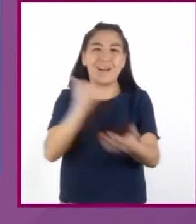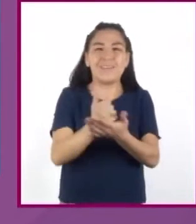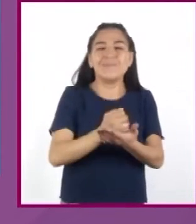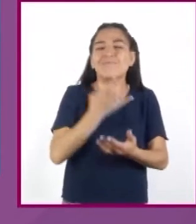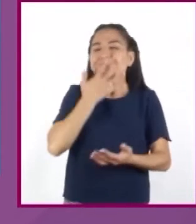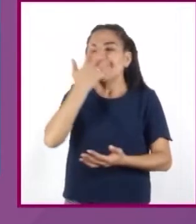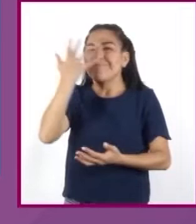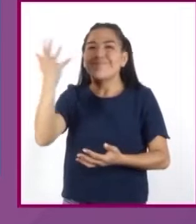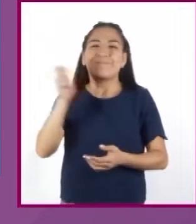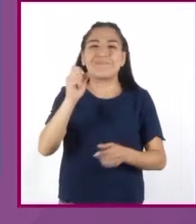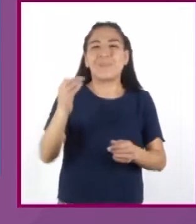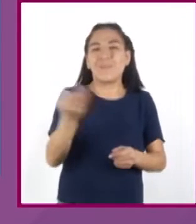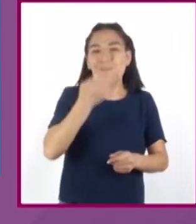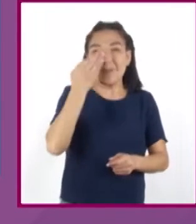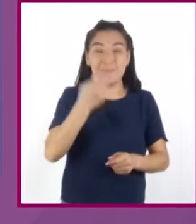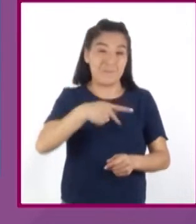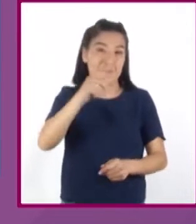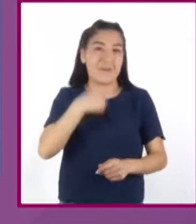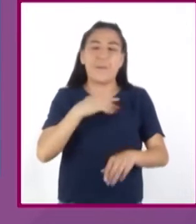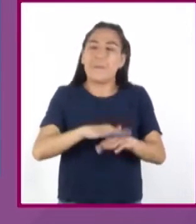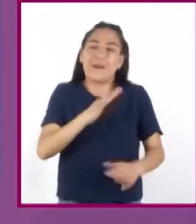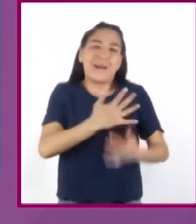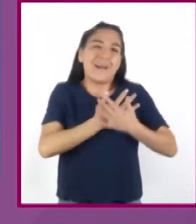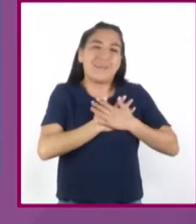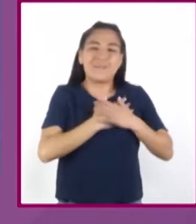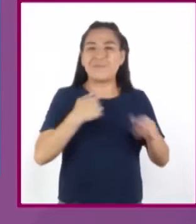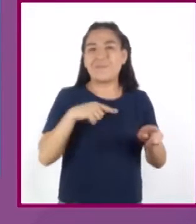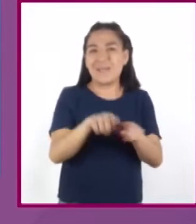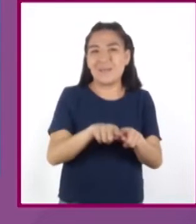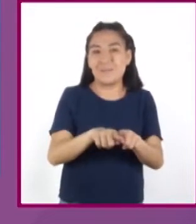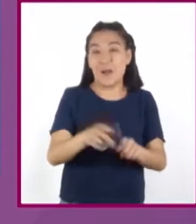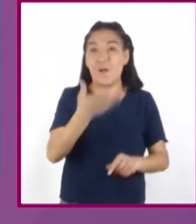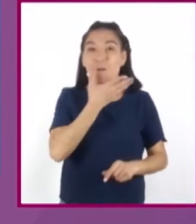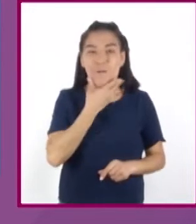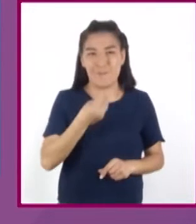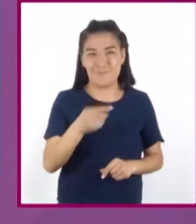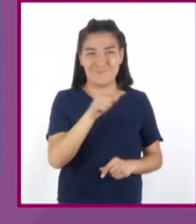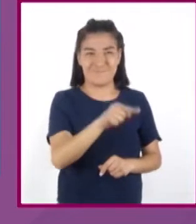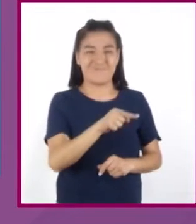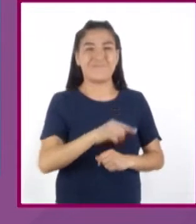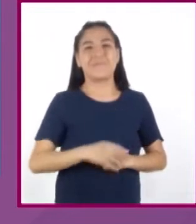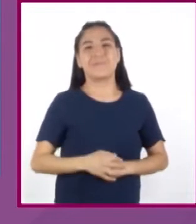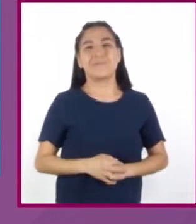flores. Pero más amo a mi hermano, el hombre.